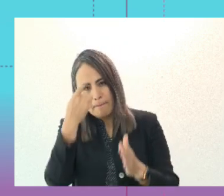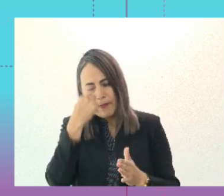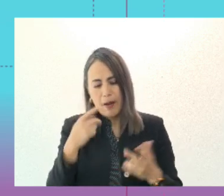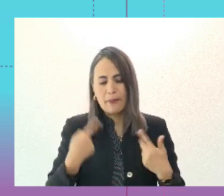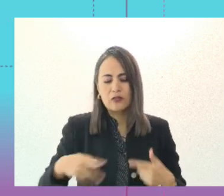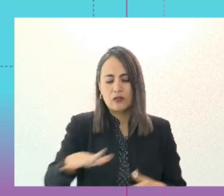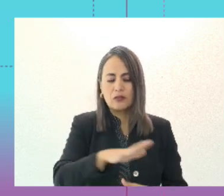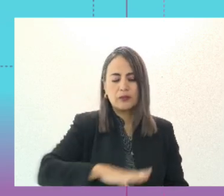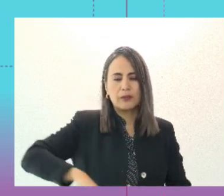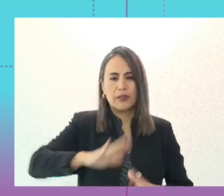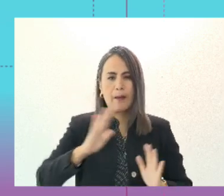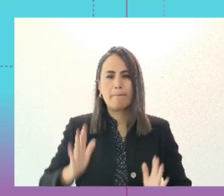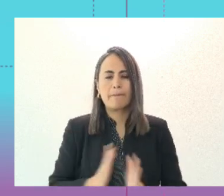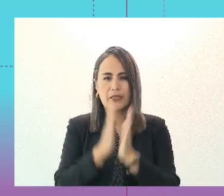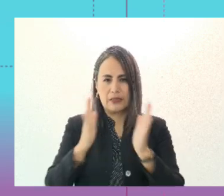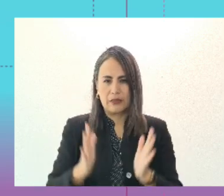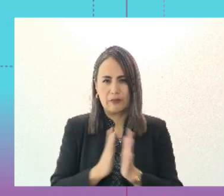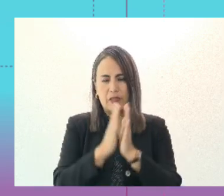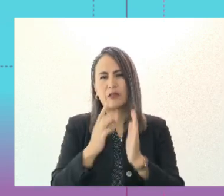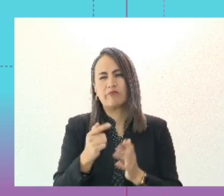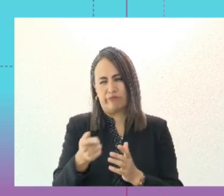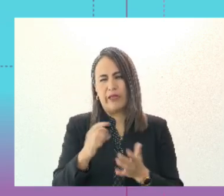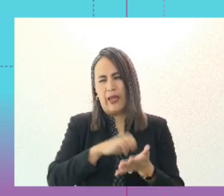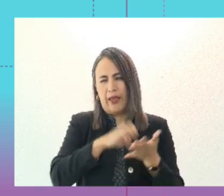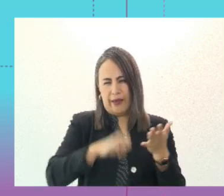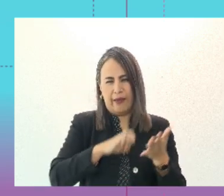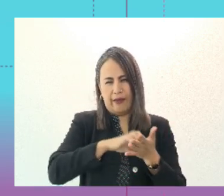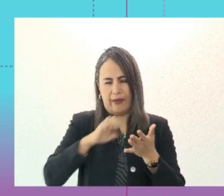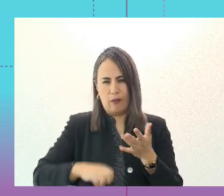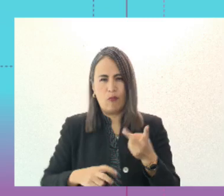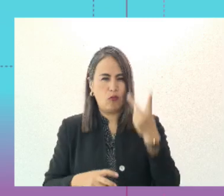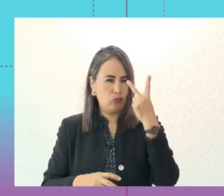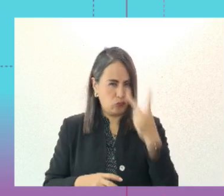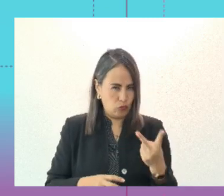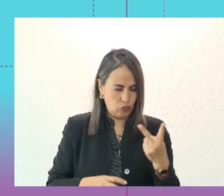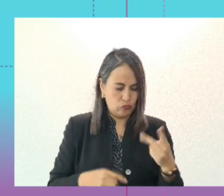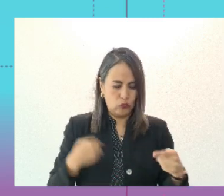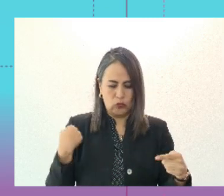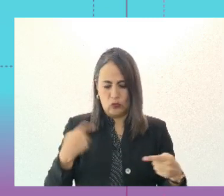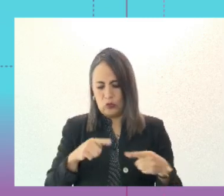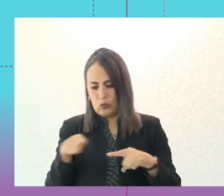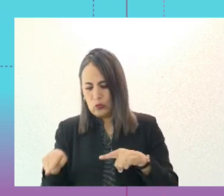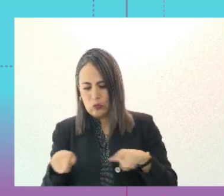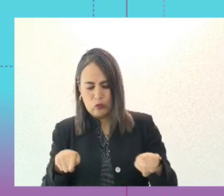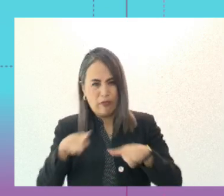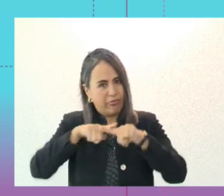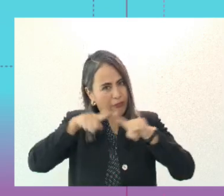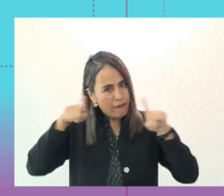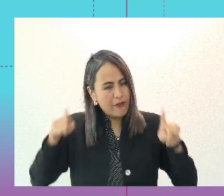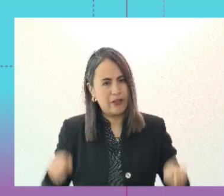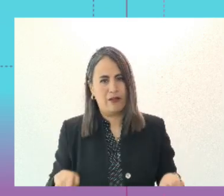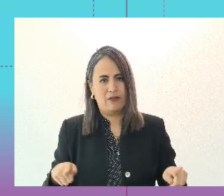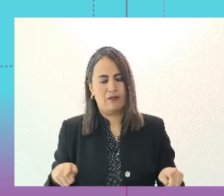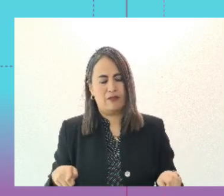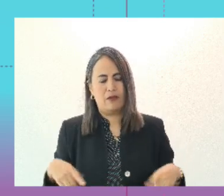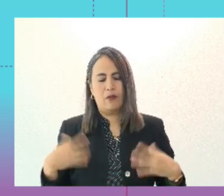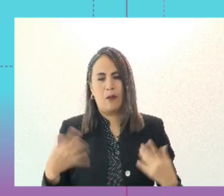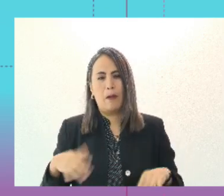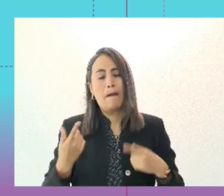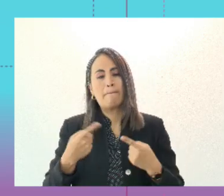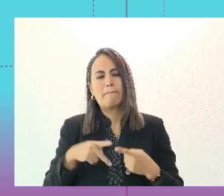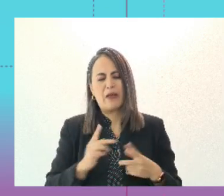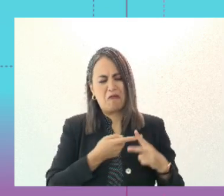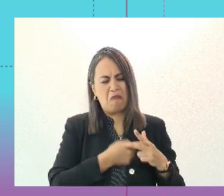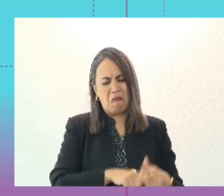quiero hablarlo de dos ejemplos que en el tiempo van a ver cómo hay una distancia tremenda, pero fungen de lo mismo. Pero para esto me parece que